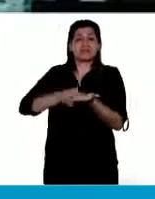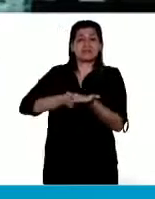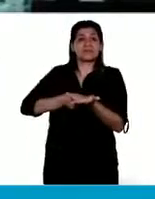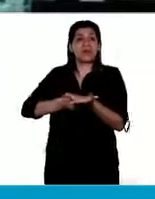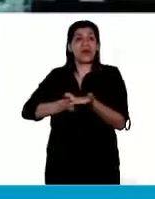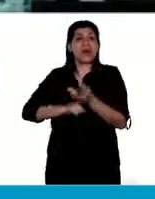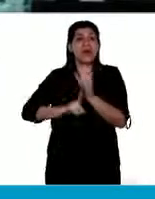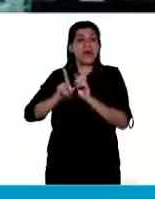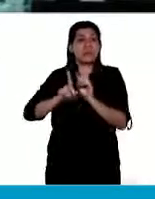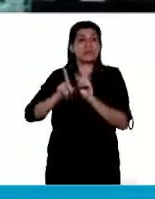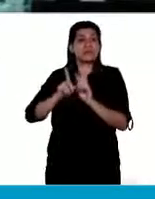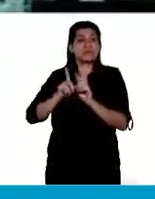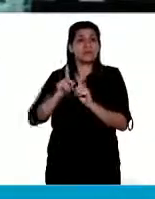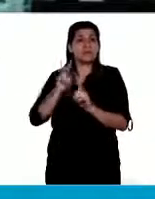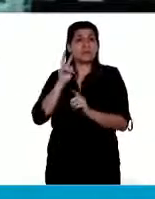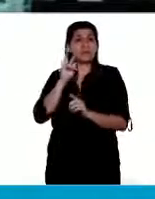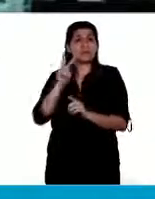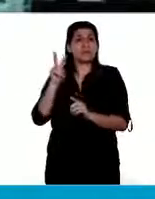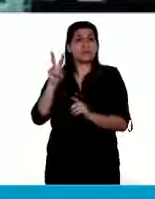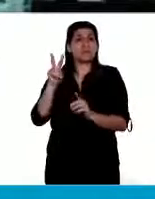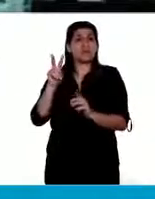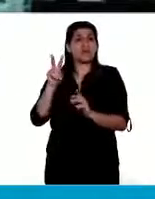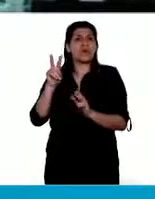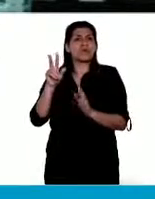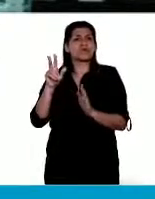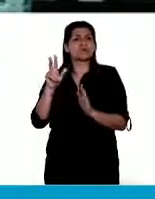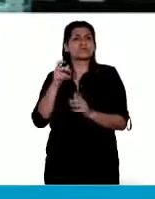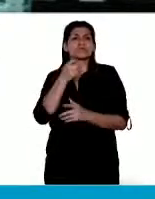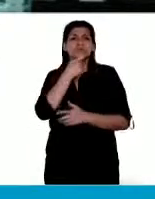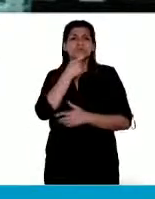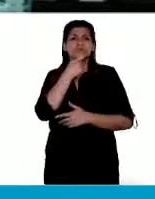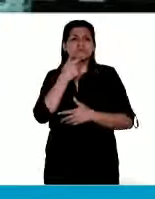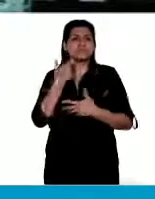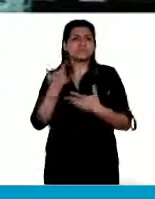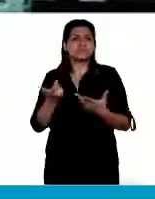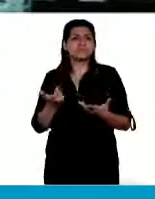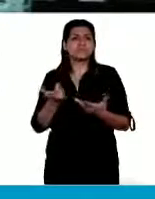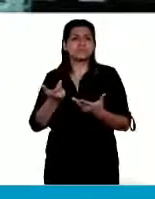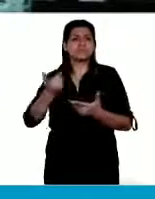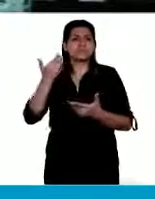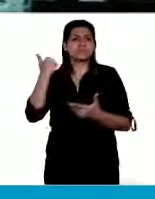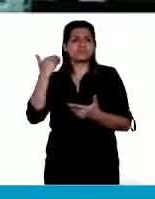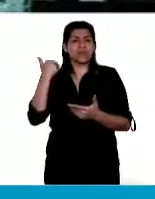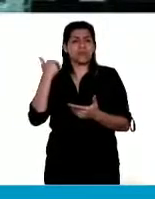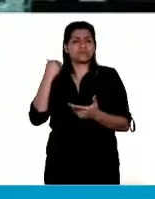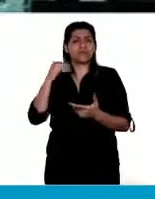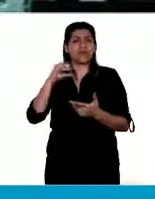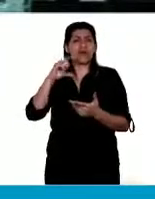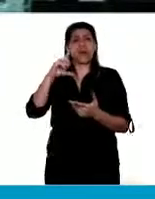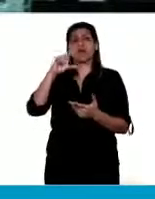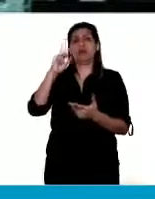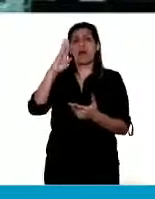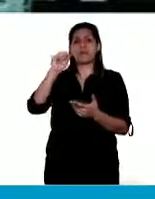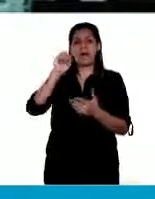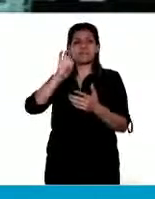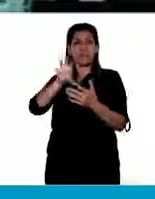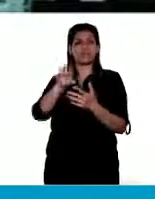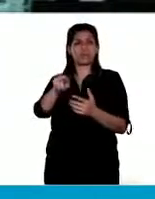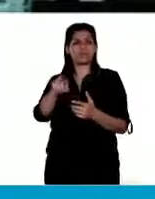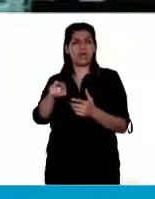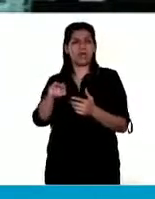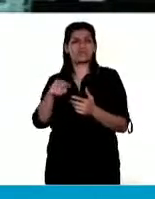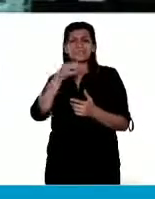la que vimos el otro día, cuando se quita un punto de coparticipación, acaba sin dialogar, sin